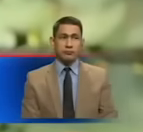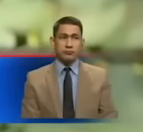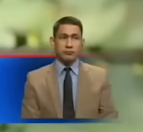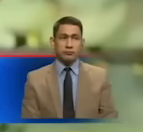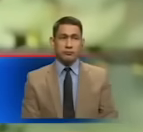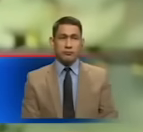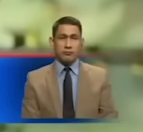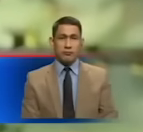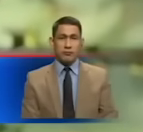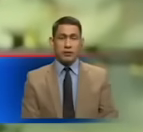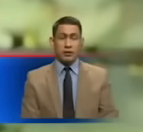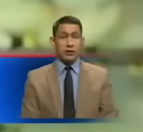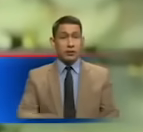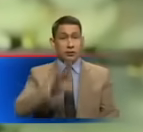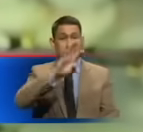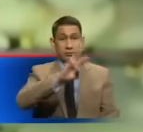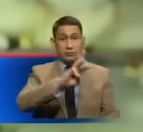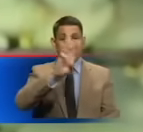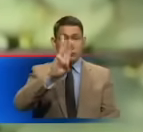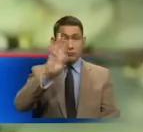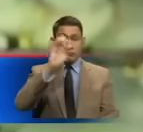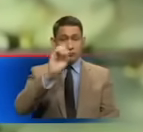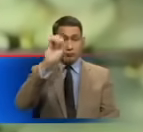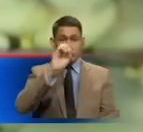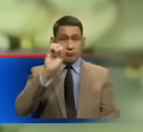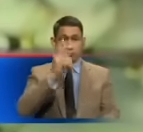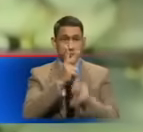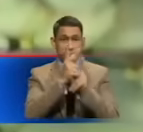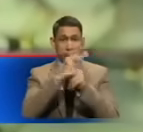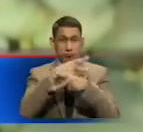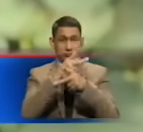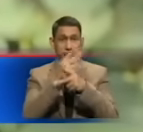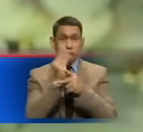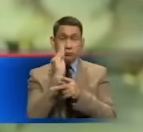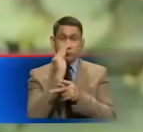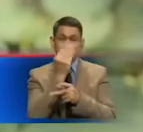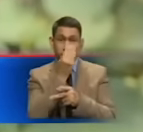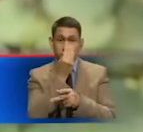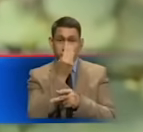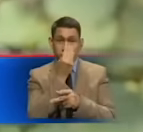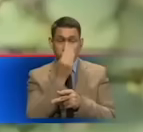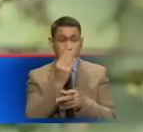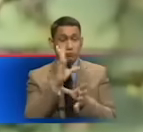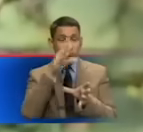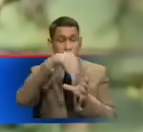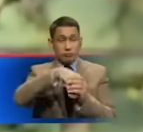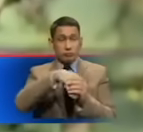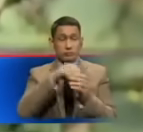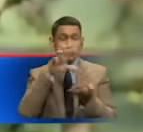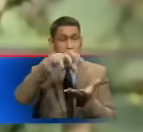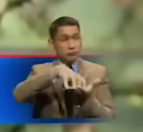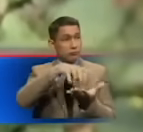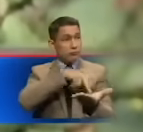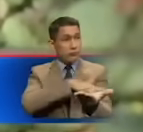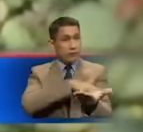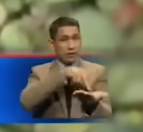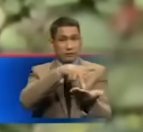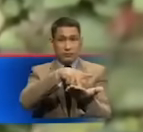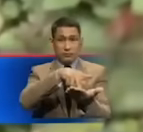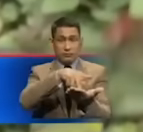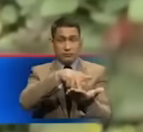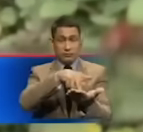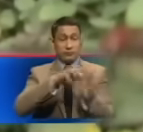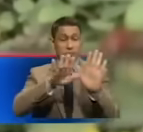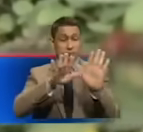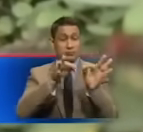Buenas tardes. El 66% de la producción de flores del país se concentra en la provincia de Pichincha. Llegamos hasta aquí, hasta el